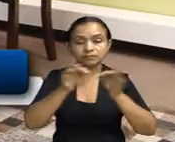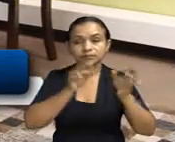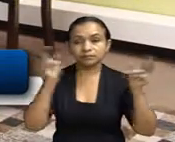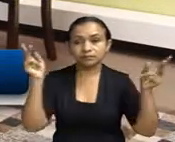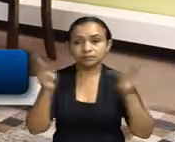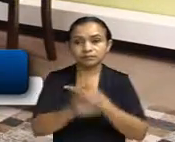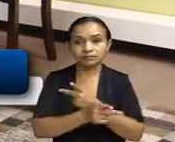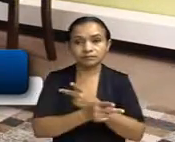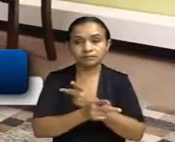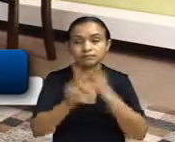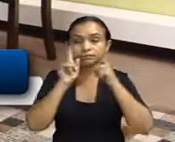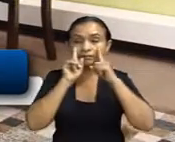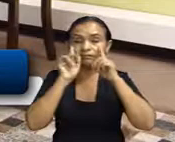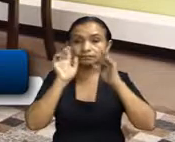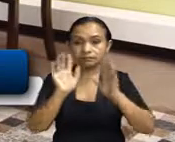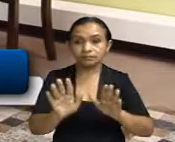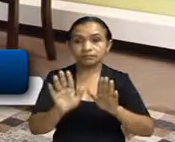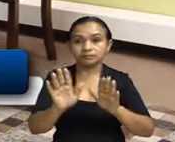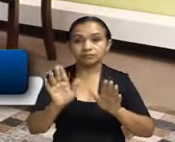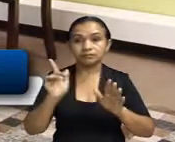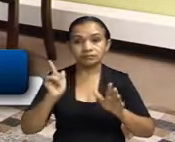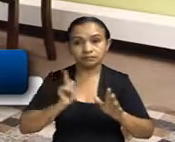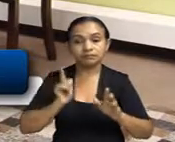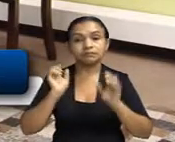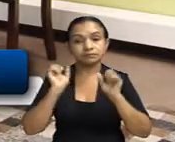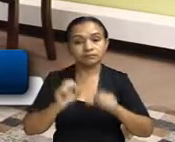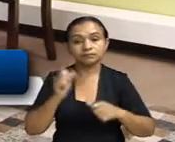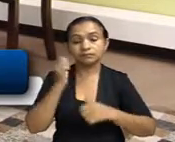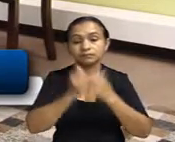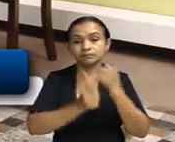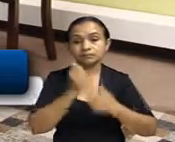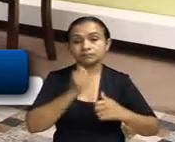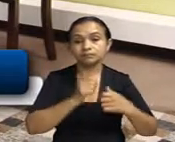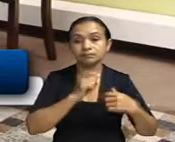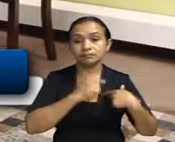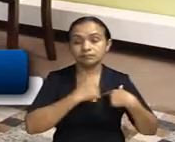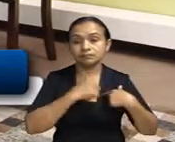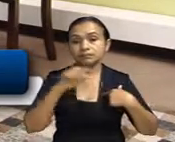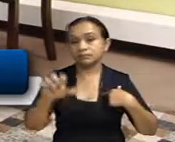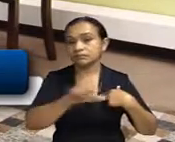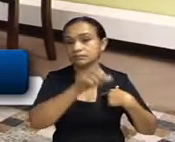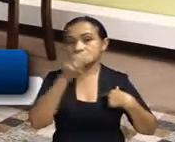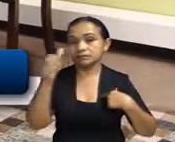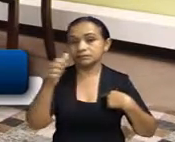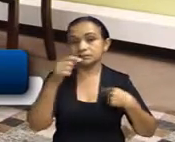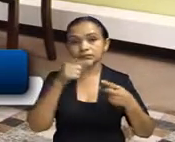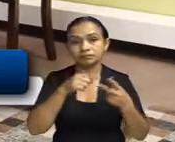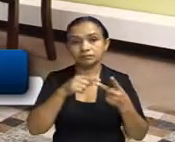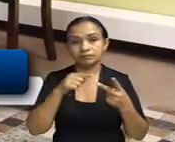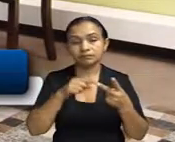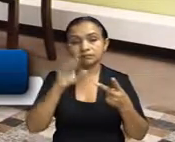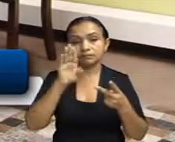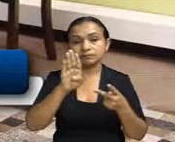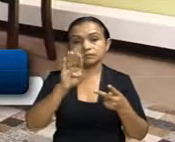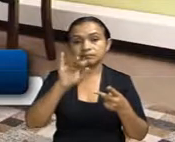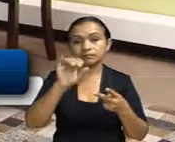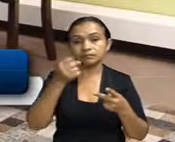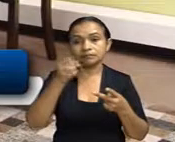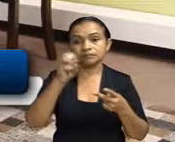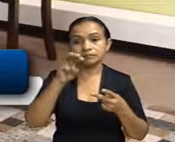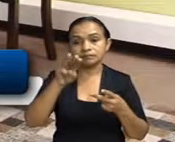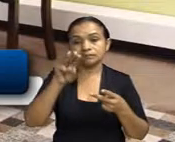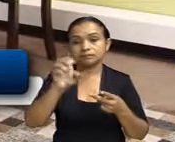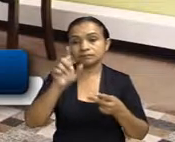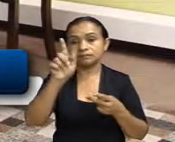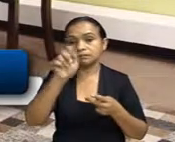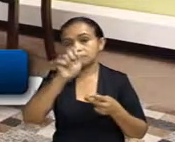eso más cuidado porque puede estar sufriendo un infarto. El otro tipo de angina de pecho, él es prismetal. Ese tipo